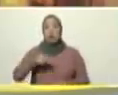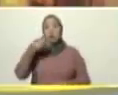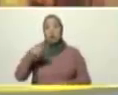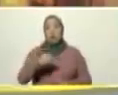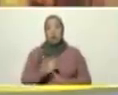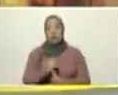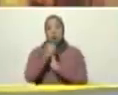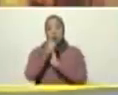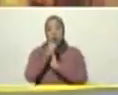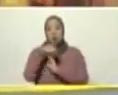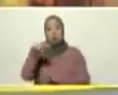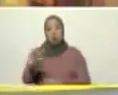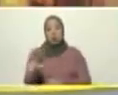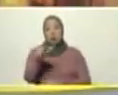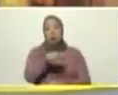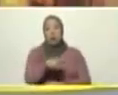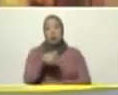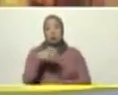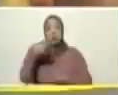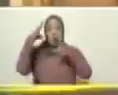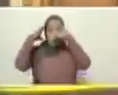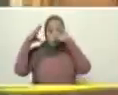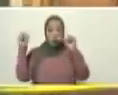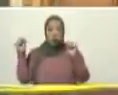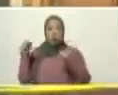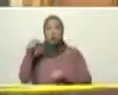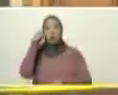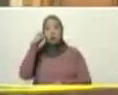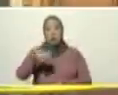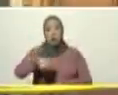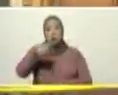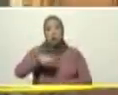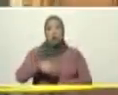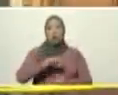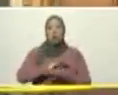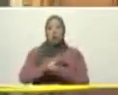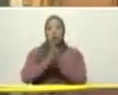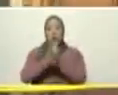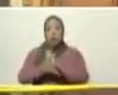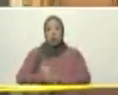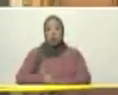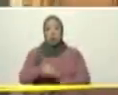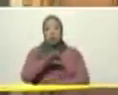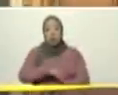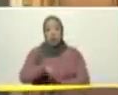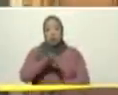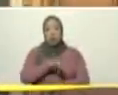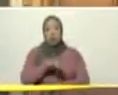ver esta barrabasada, este exceso total de